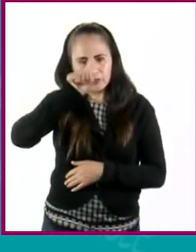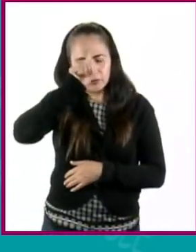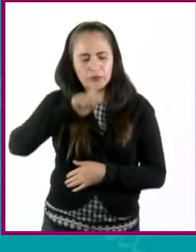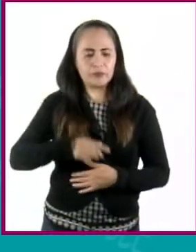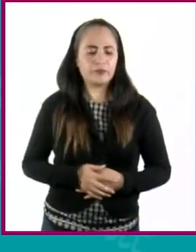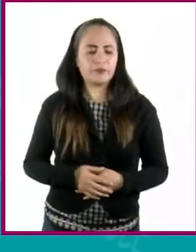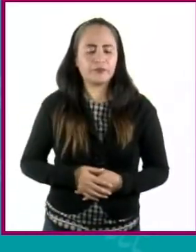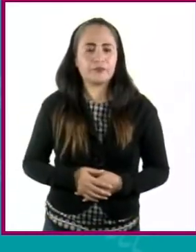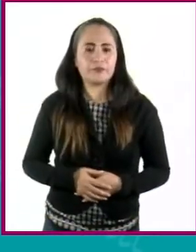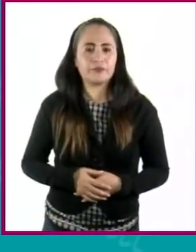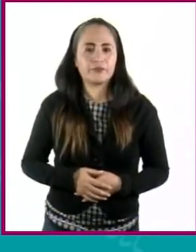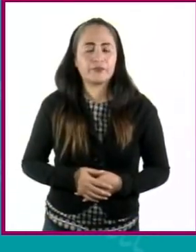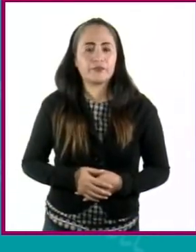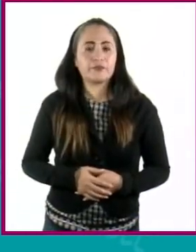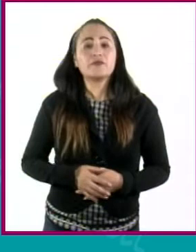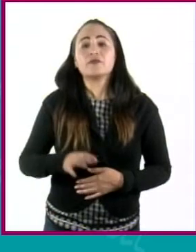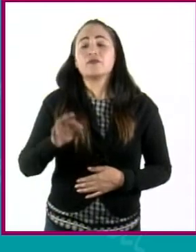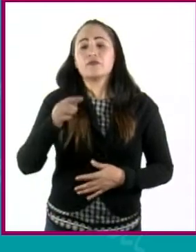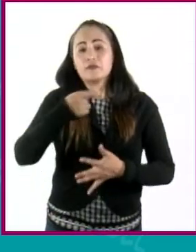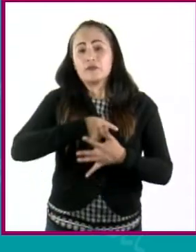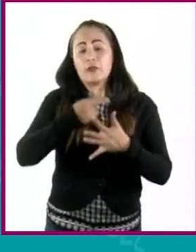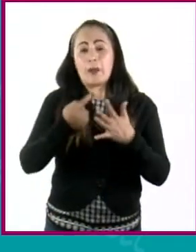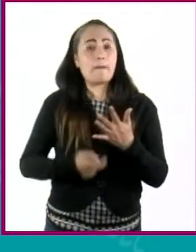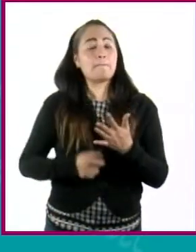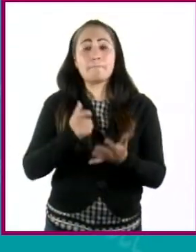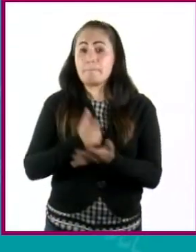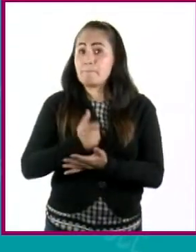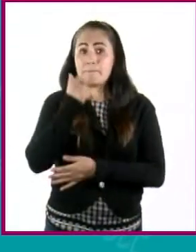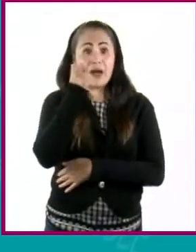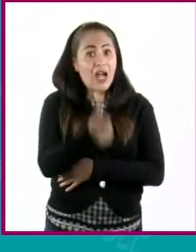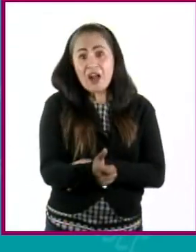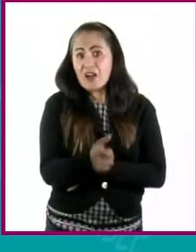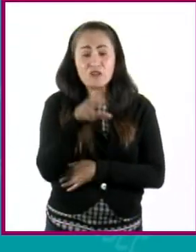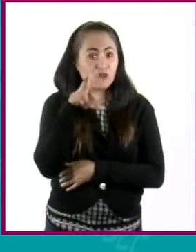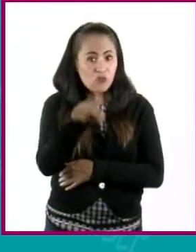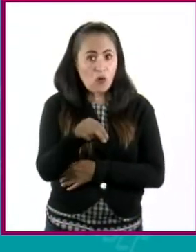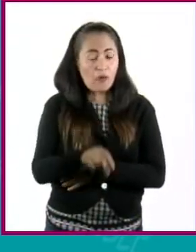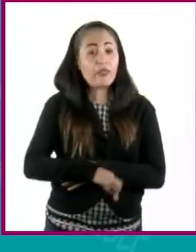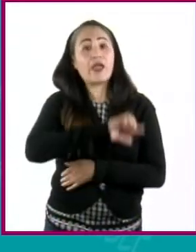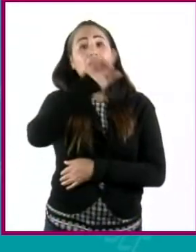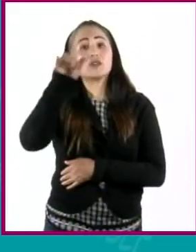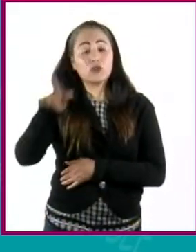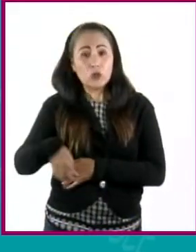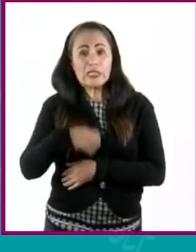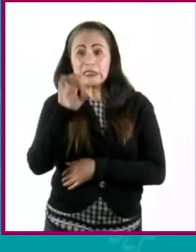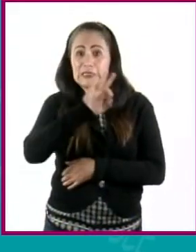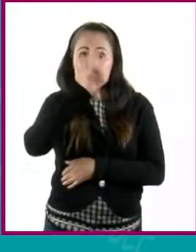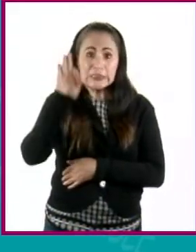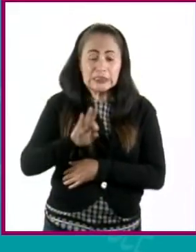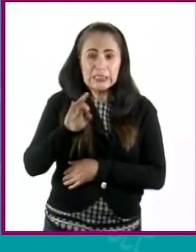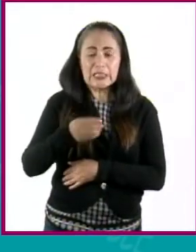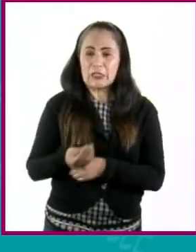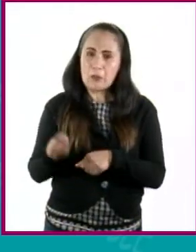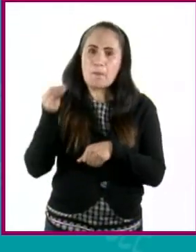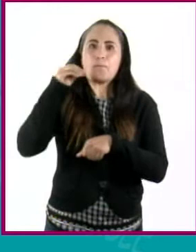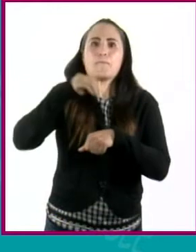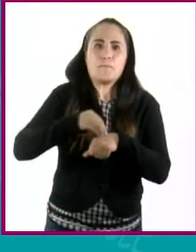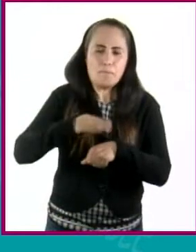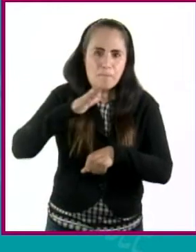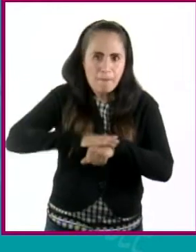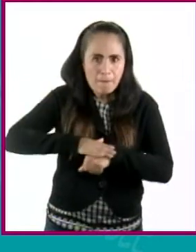si no pagamos la deuda que corresponde, entonces los intereses que se generan en el siguiente cargo tomarán en cuenta la deuda